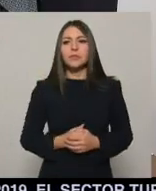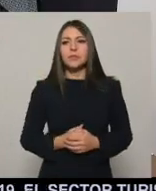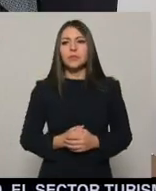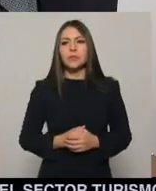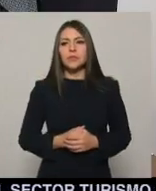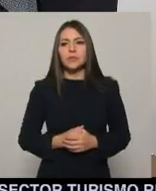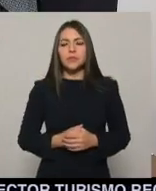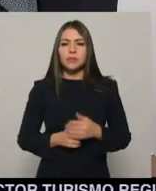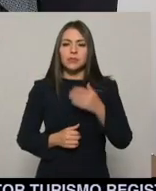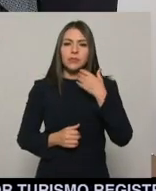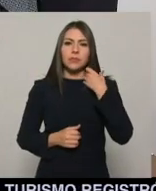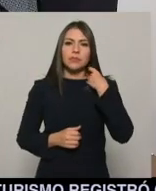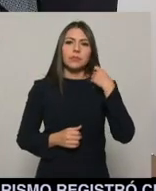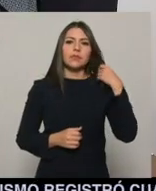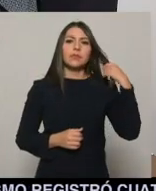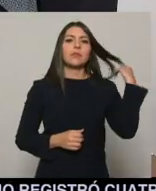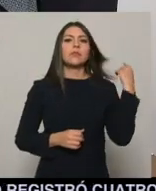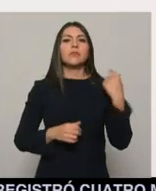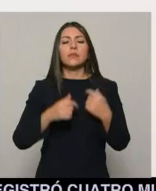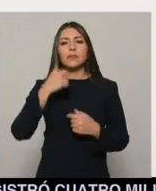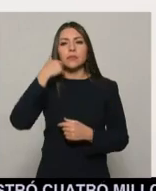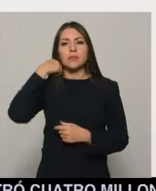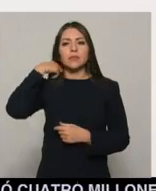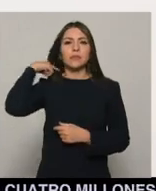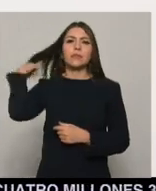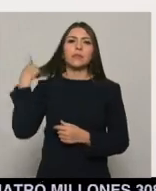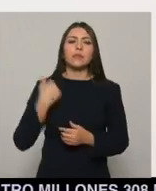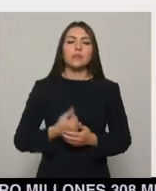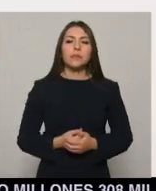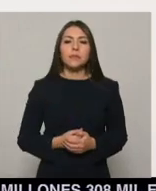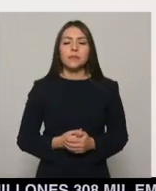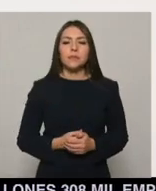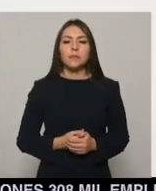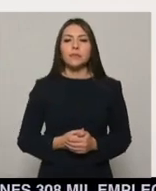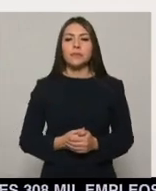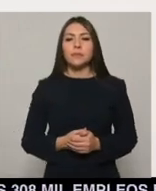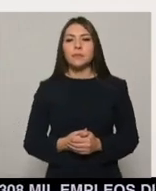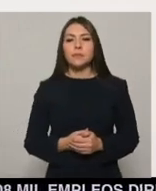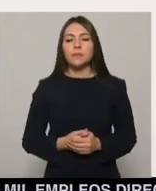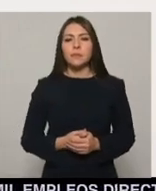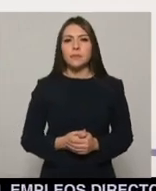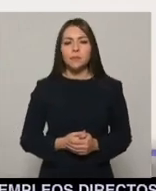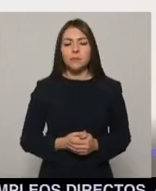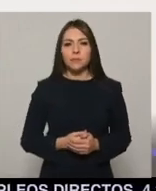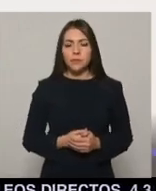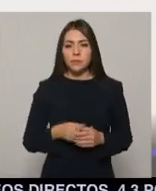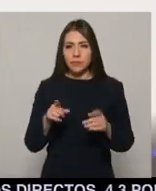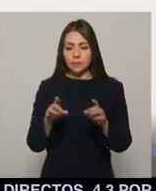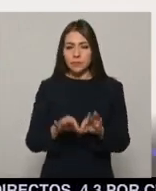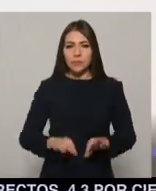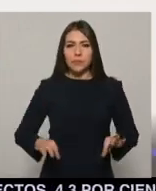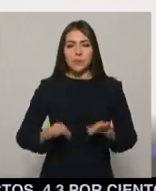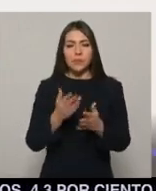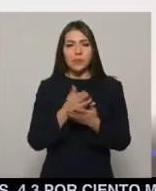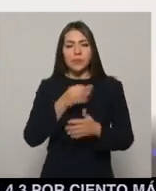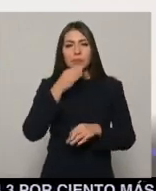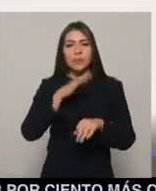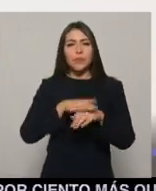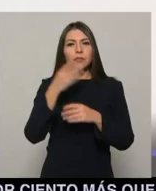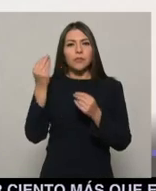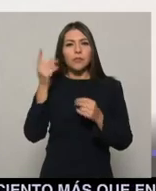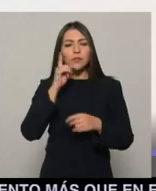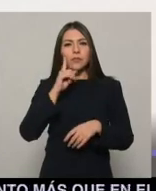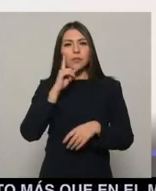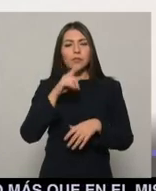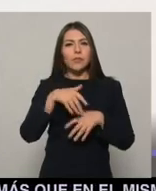Sí, fue también muy importante y es bueno aclarar que el movimiento de miles de mujeres que salieron a la calle se dio justo después de la